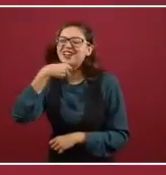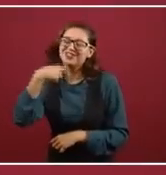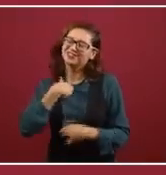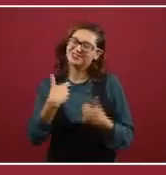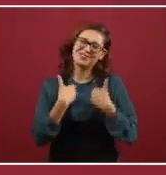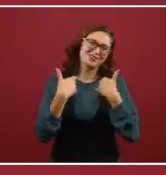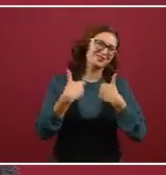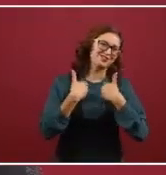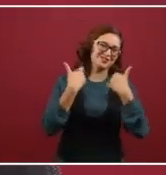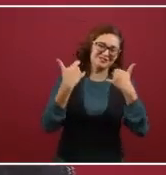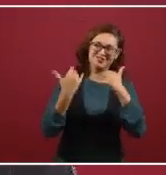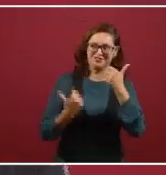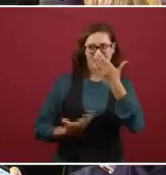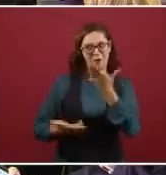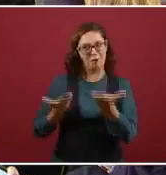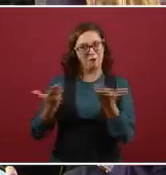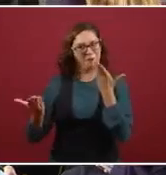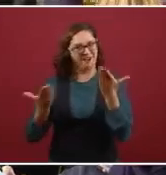Muy bien.